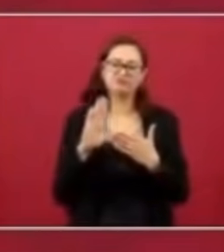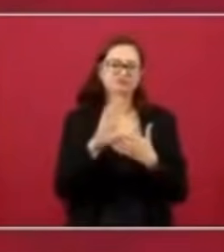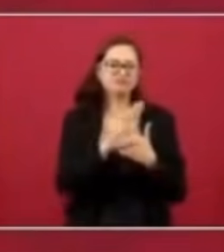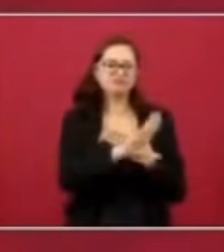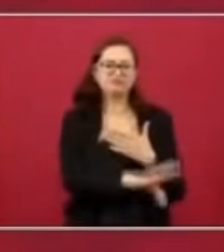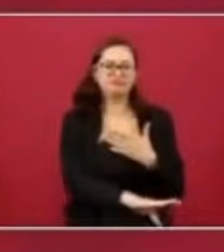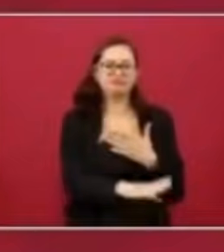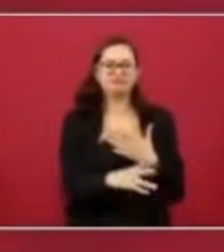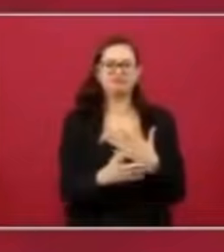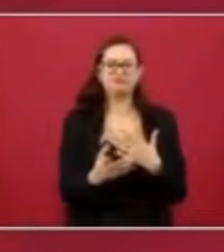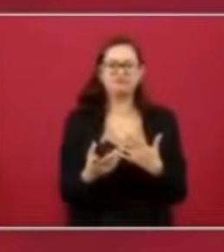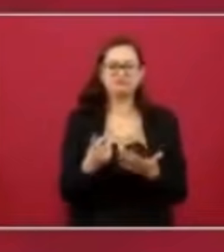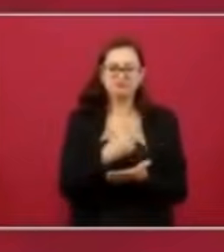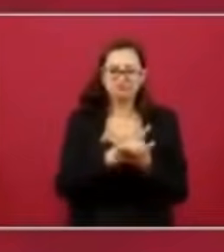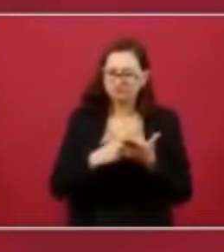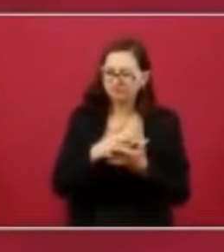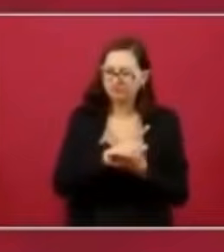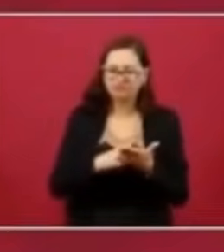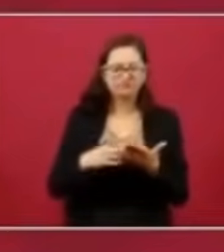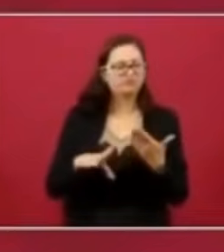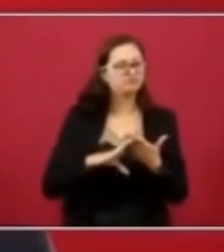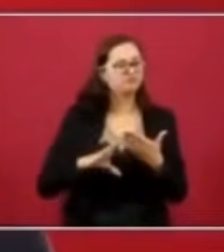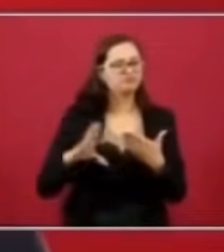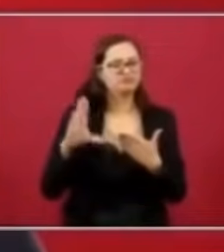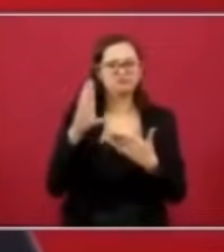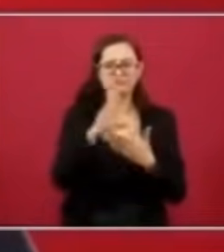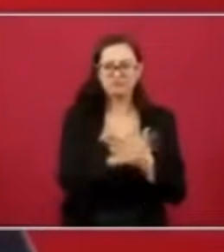el vicio de las drogas,